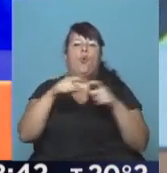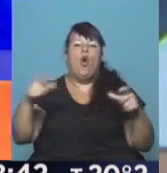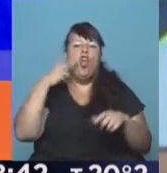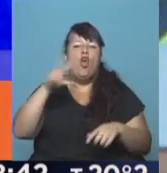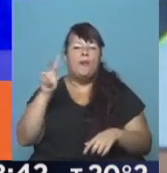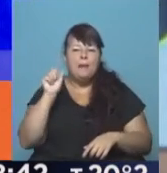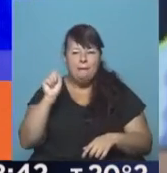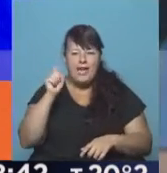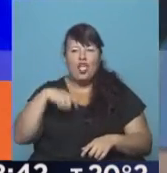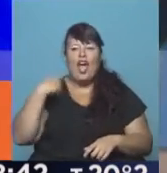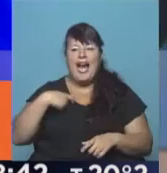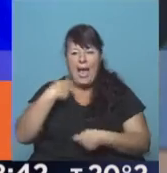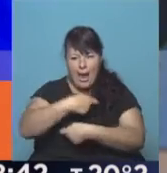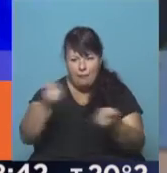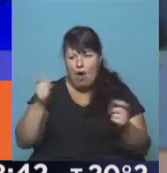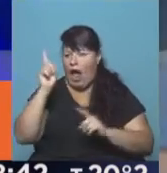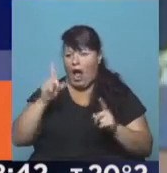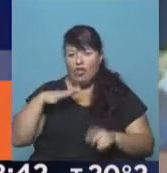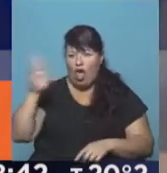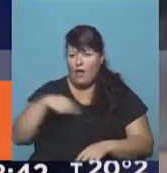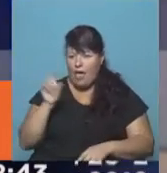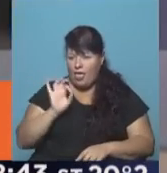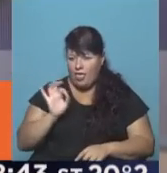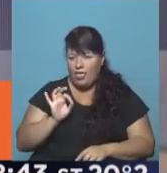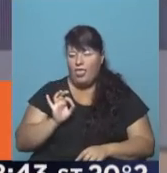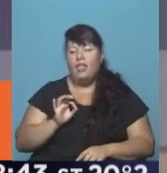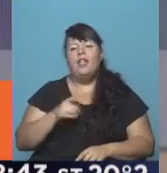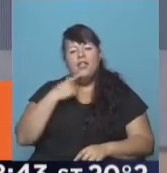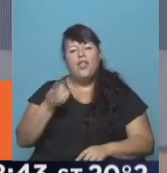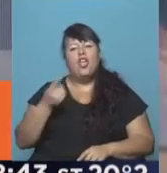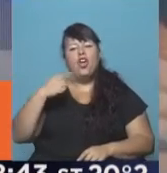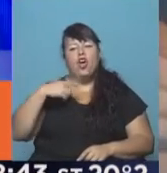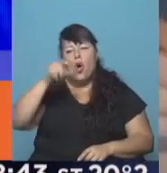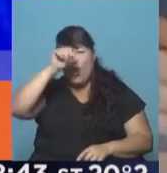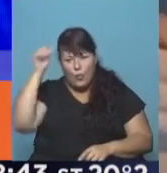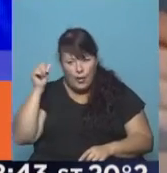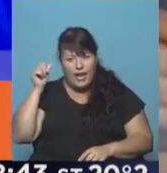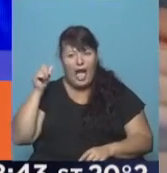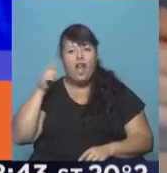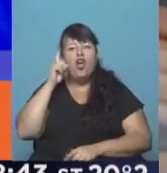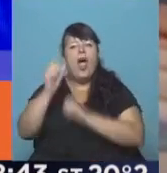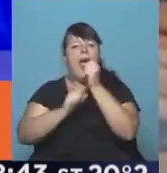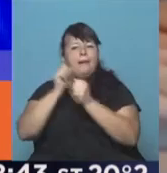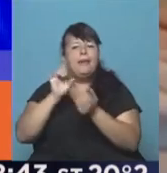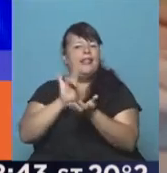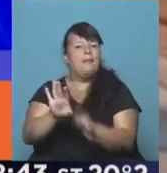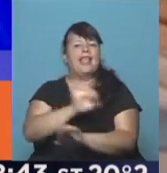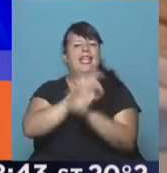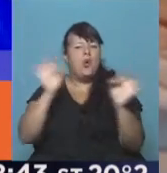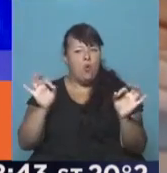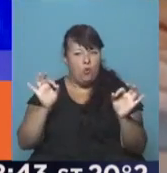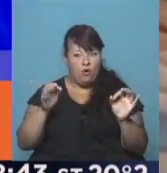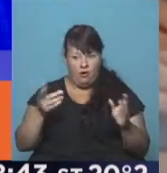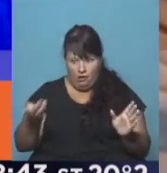pesos a cada uno de los gremios algunos todavía no lo cobraron y se habían comprometido durante el verano a que las empresas me iban a despedir a nadie